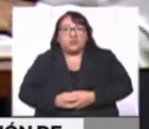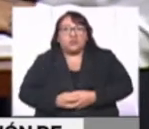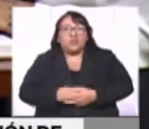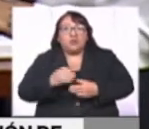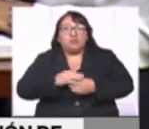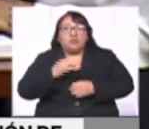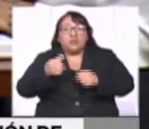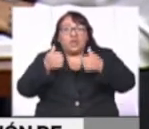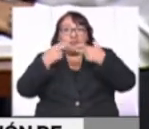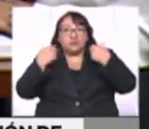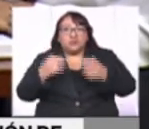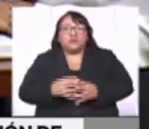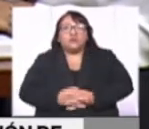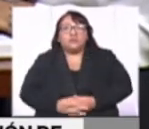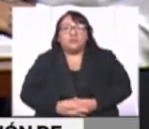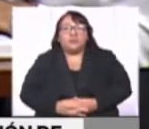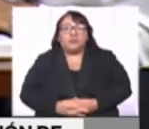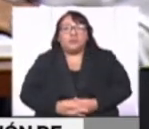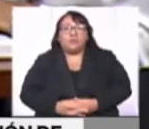Departamento de Amazonas.